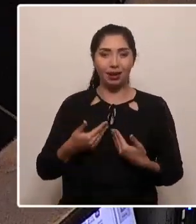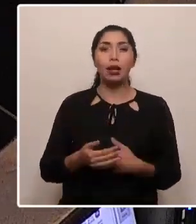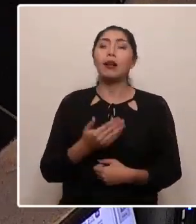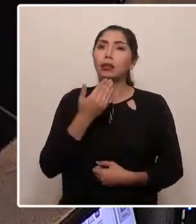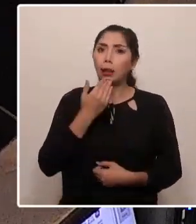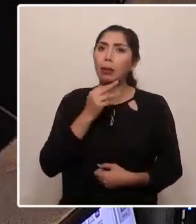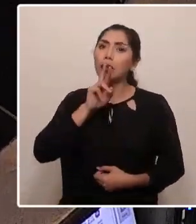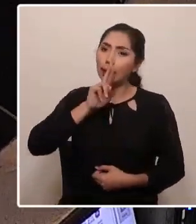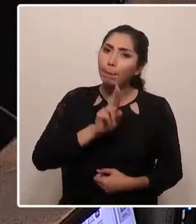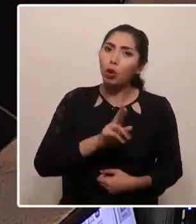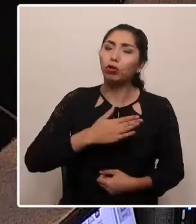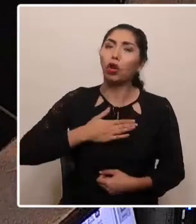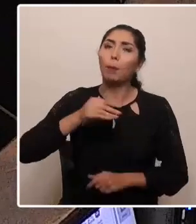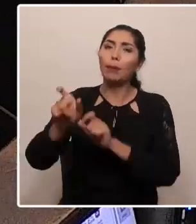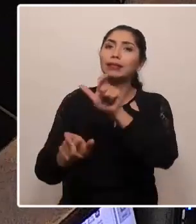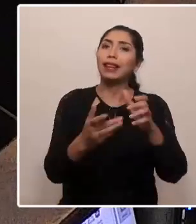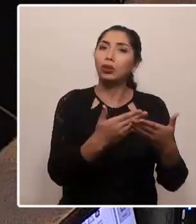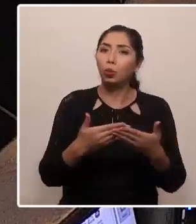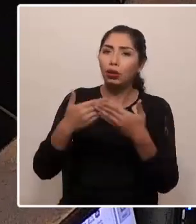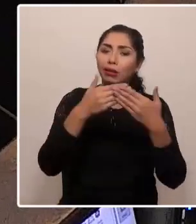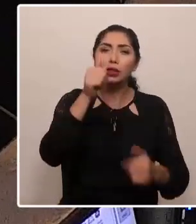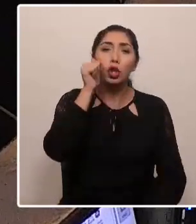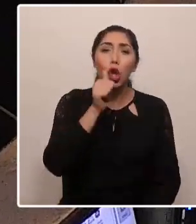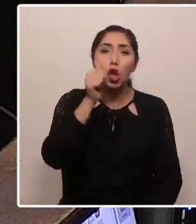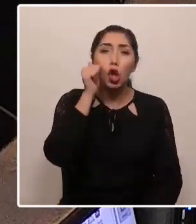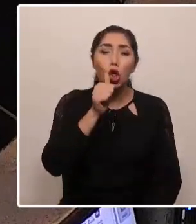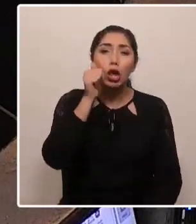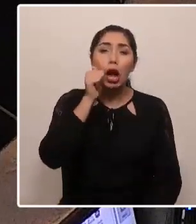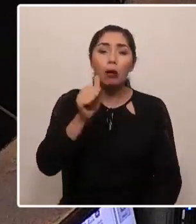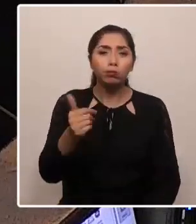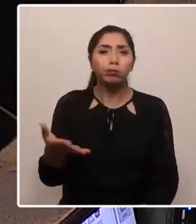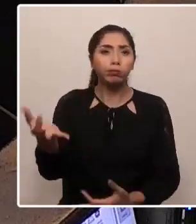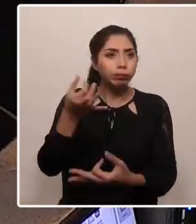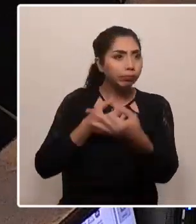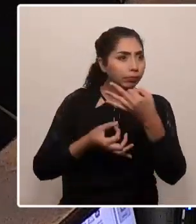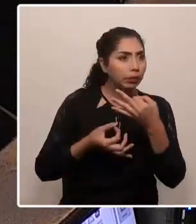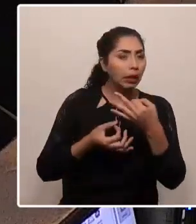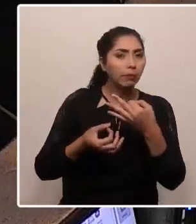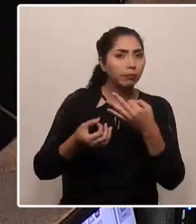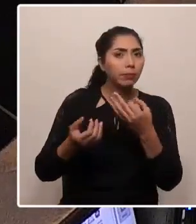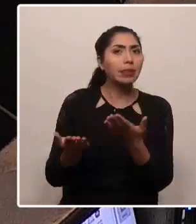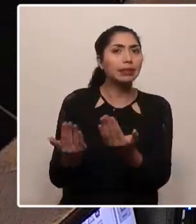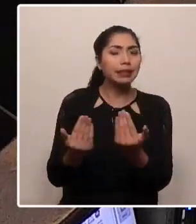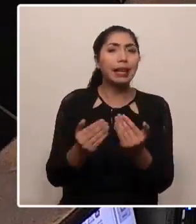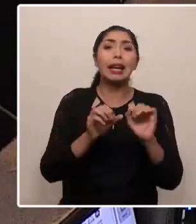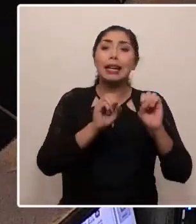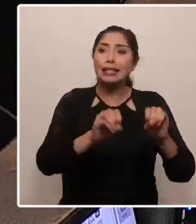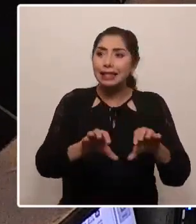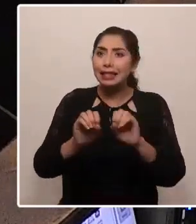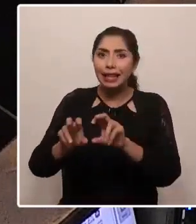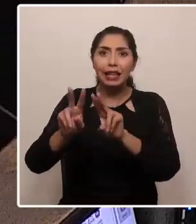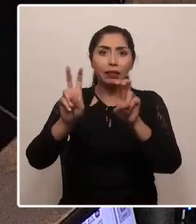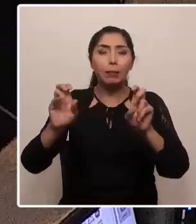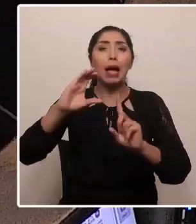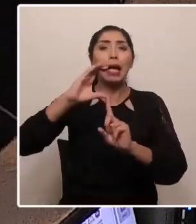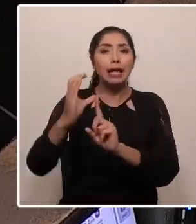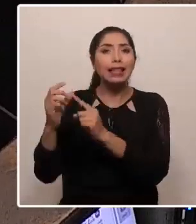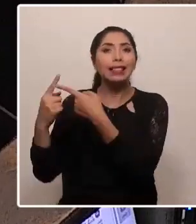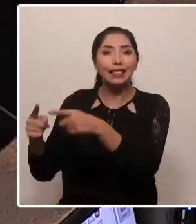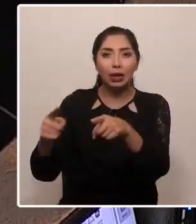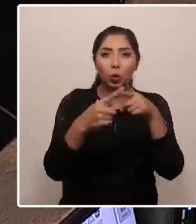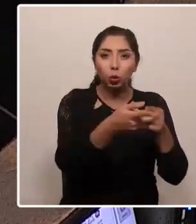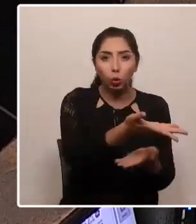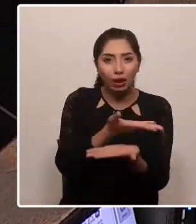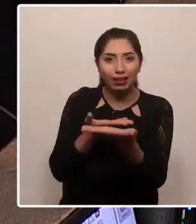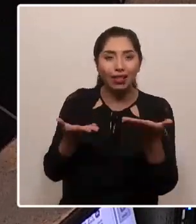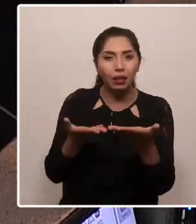a mis estudiantes que a diario me demandan que se enseñe sobre la interculturalidad, cuáles son su